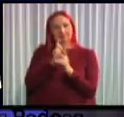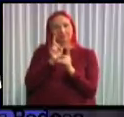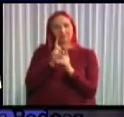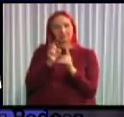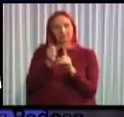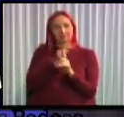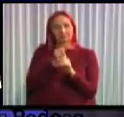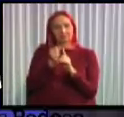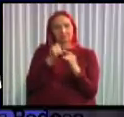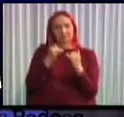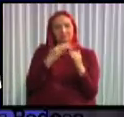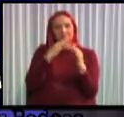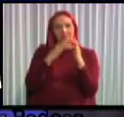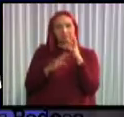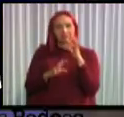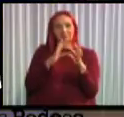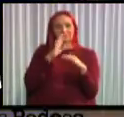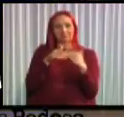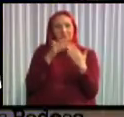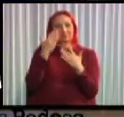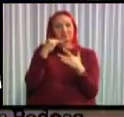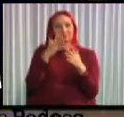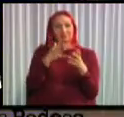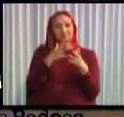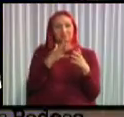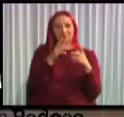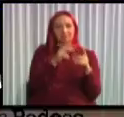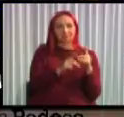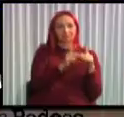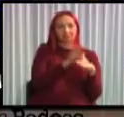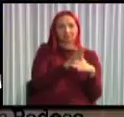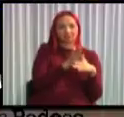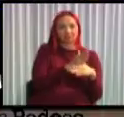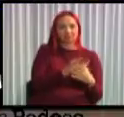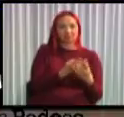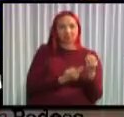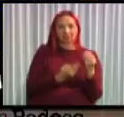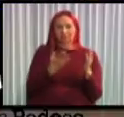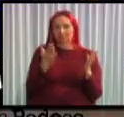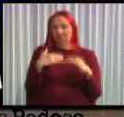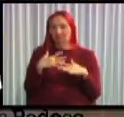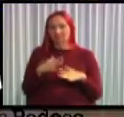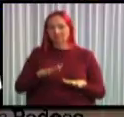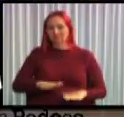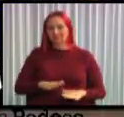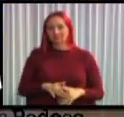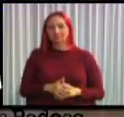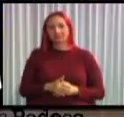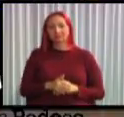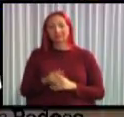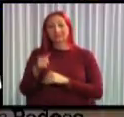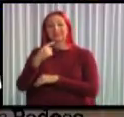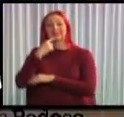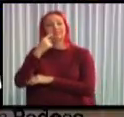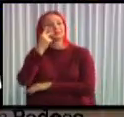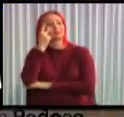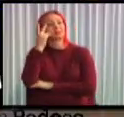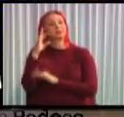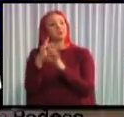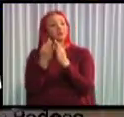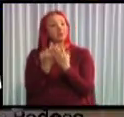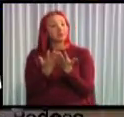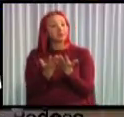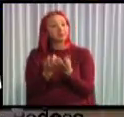bullying ahora, y ahora se habla tanto del bullying y todo, porque no se quiere la gente, no comparten entre ellos, no hay esa armonía. ¿Qué le diría usted a los padres de